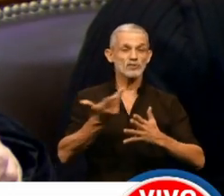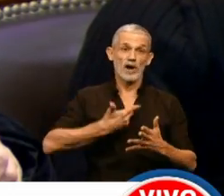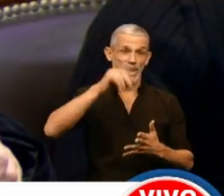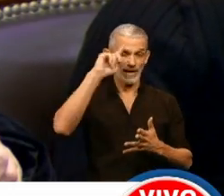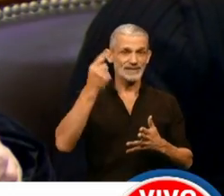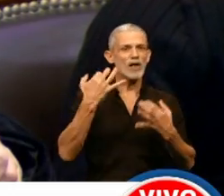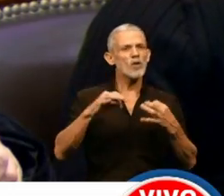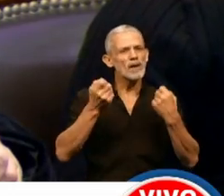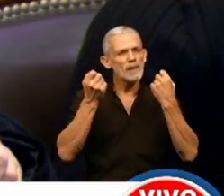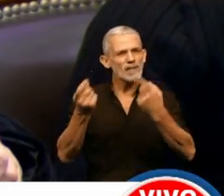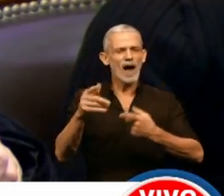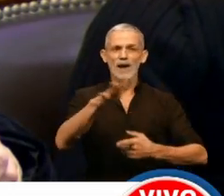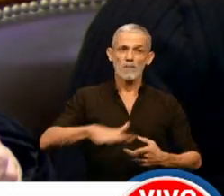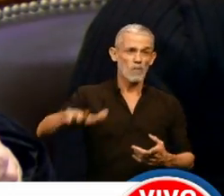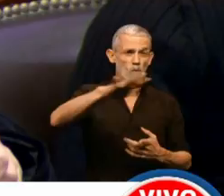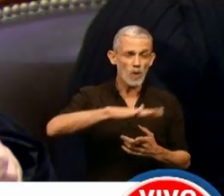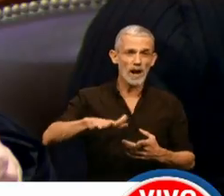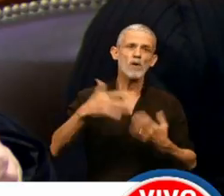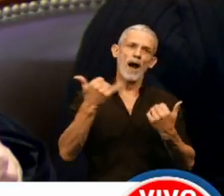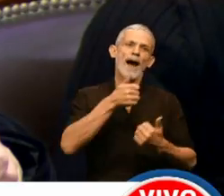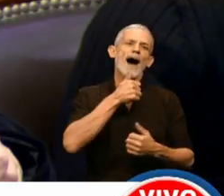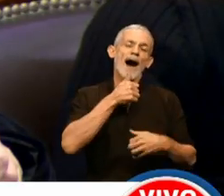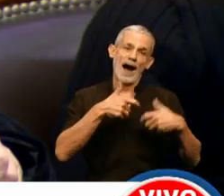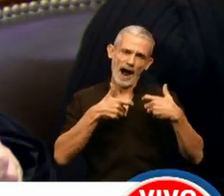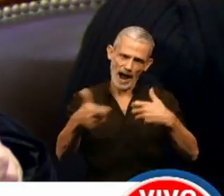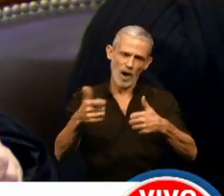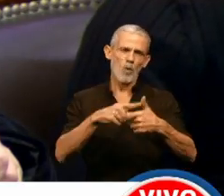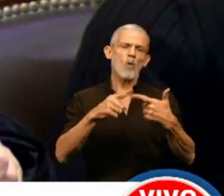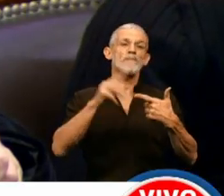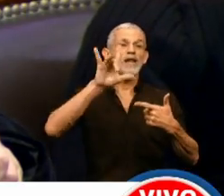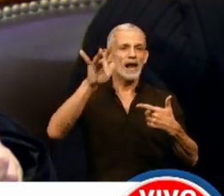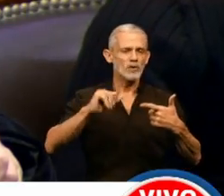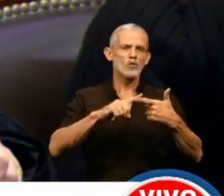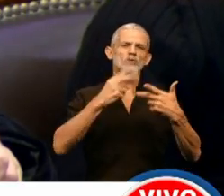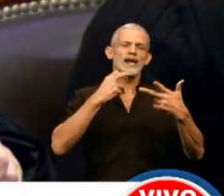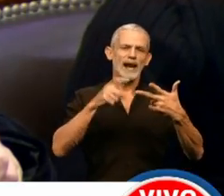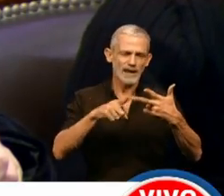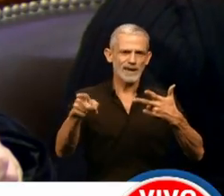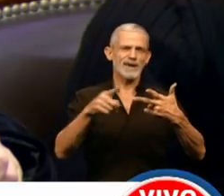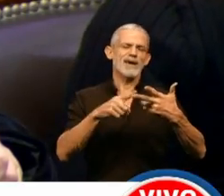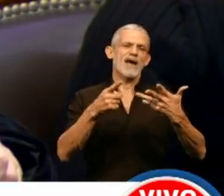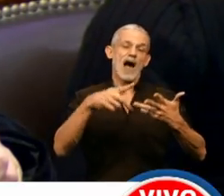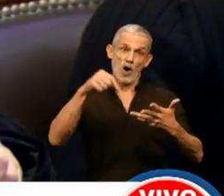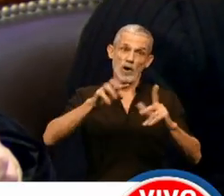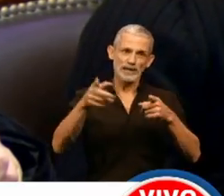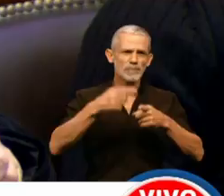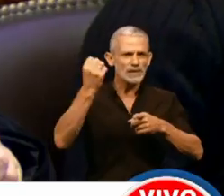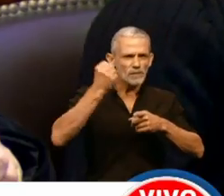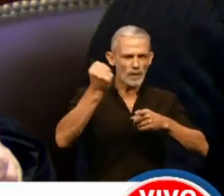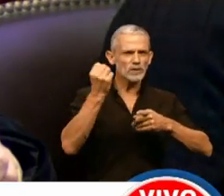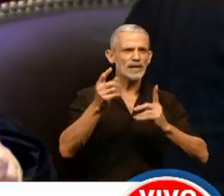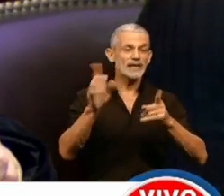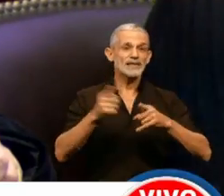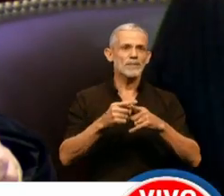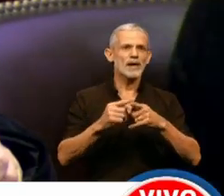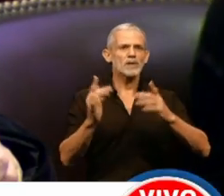debe a su pueblo tenemos el agua como elemental la luz la energía hoy también tan importante como es